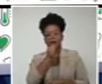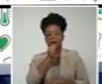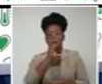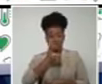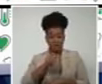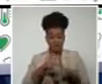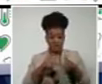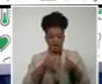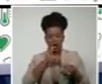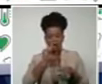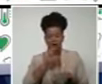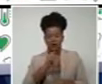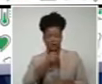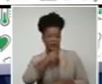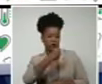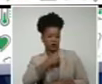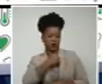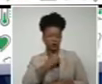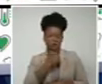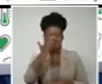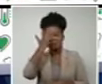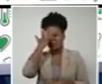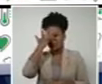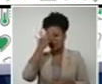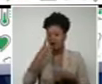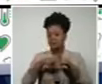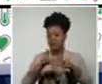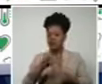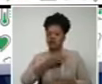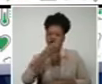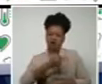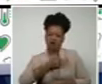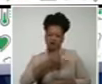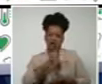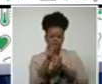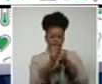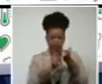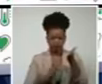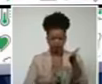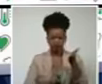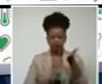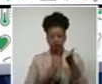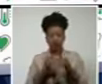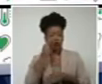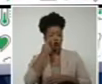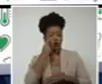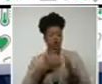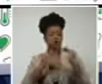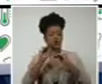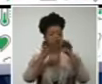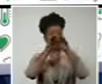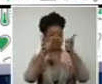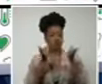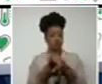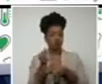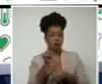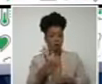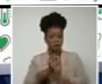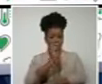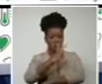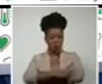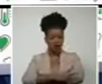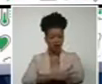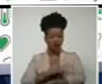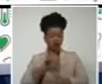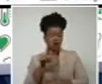señaló que la preparación de pregrado y posgrado en Cuba es reconocida a nivel mundial, también en Togo, así que allí ellos deben sobrepasar